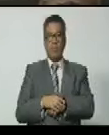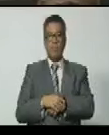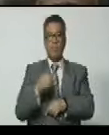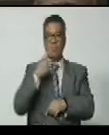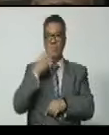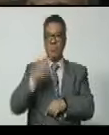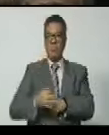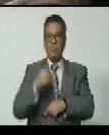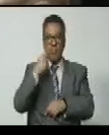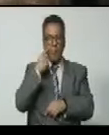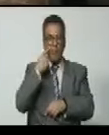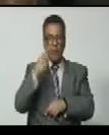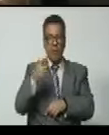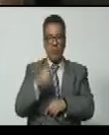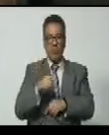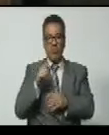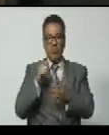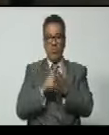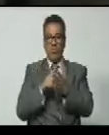Sin duda, desde el punto de vista